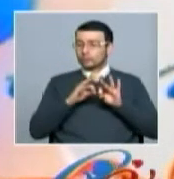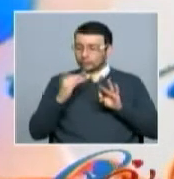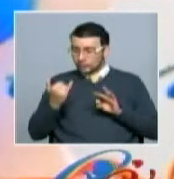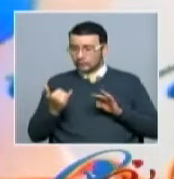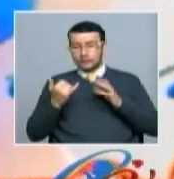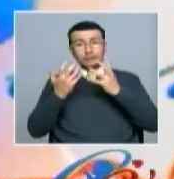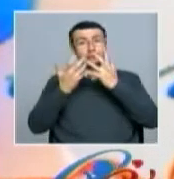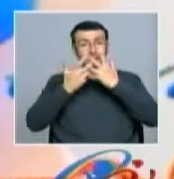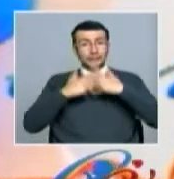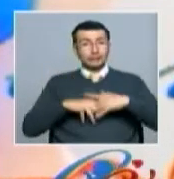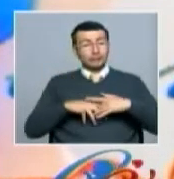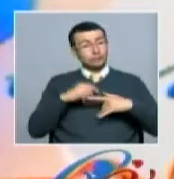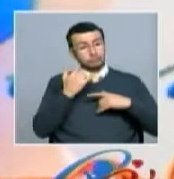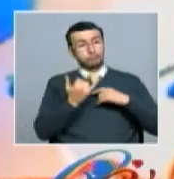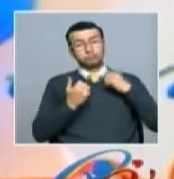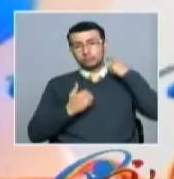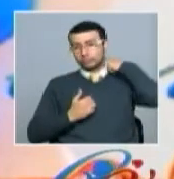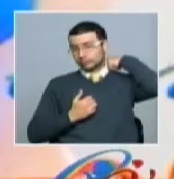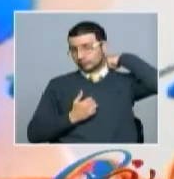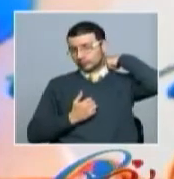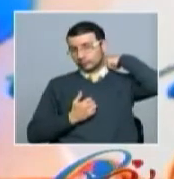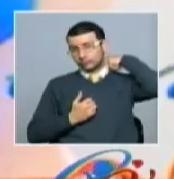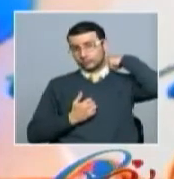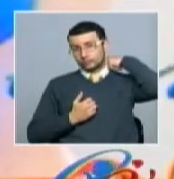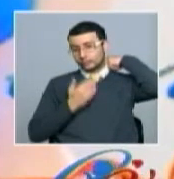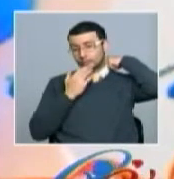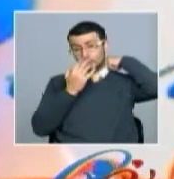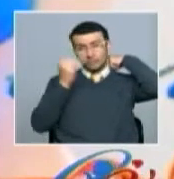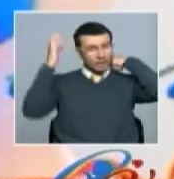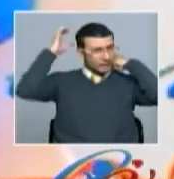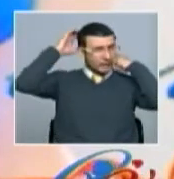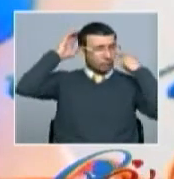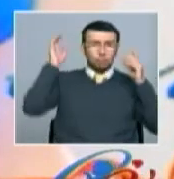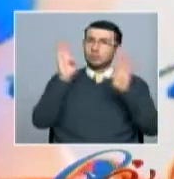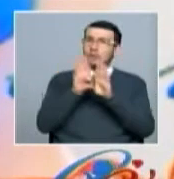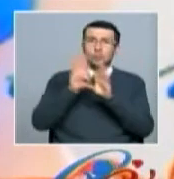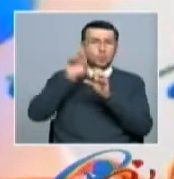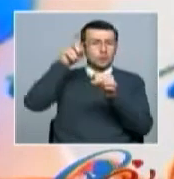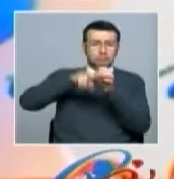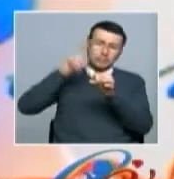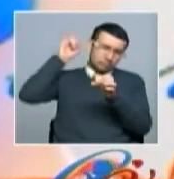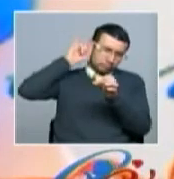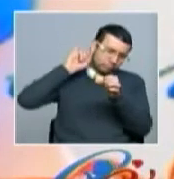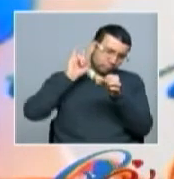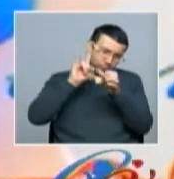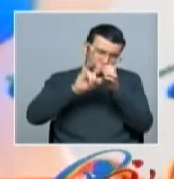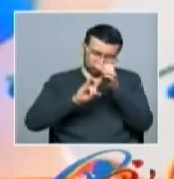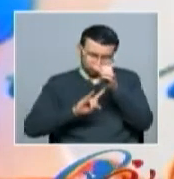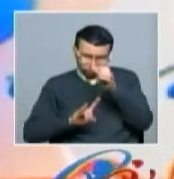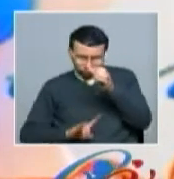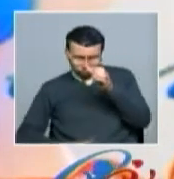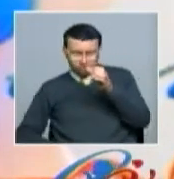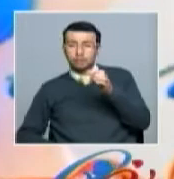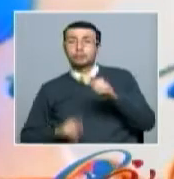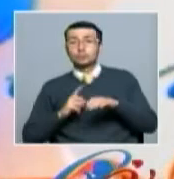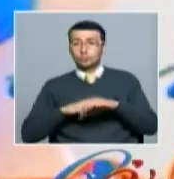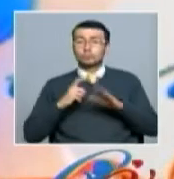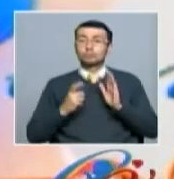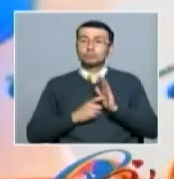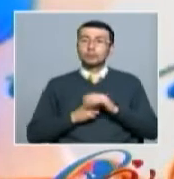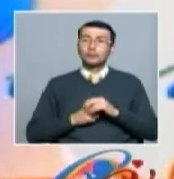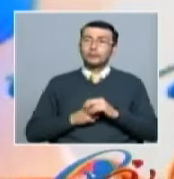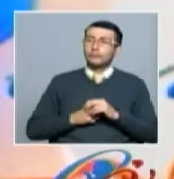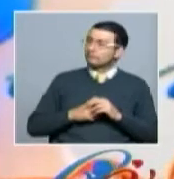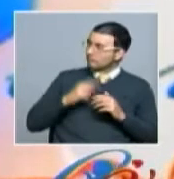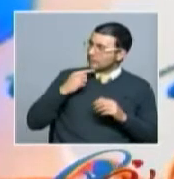sistema neurológico. Ahí vemos esa imagen de prolongación del cerebro, de la médula y los cuerpos vertebrales. Cuerpos vertebrales. Exactamente, entre